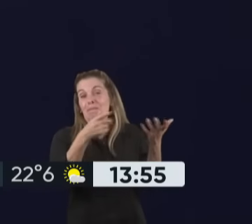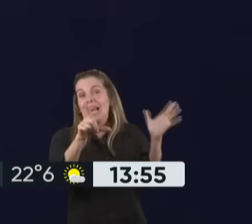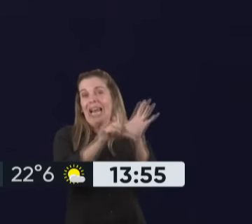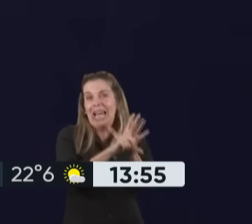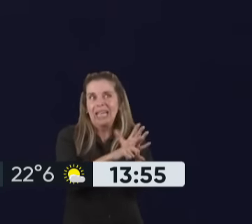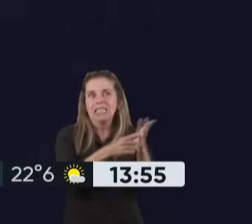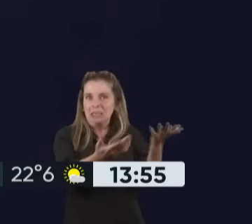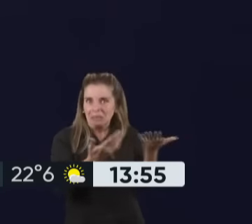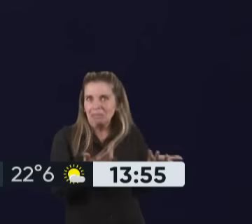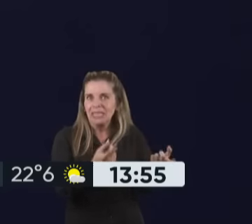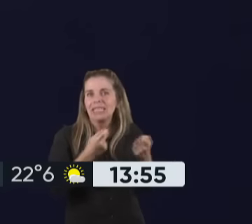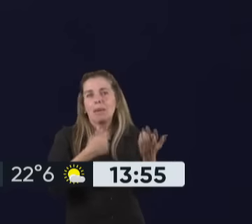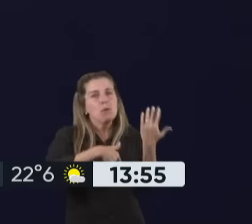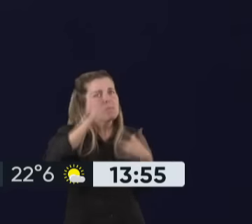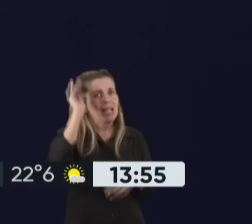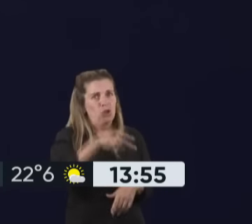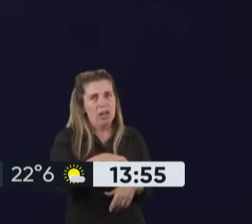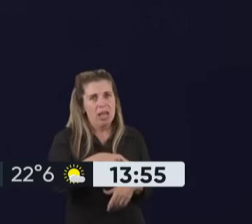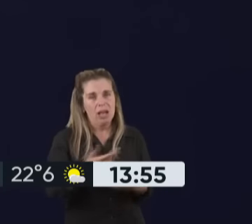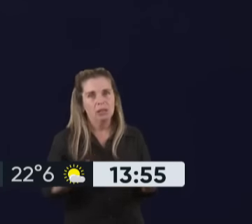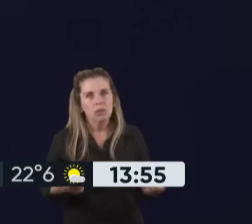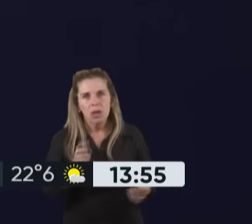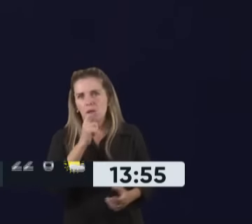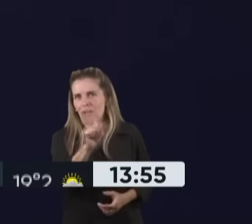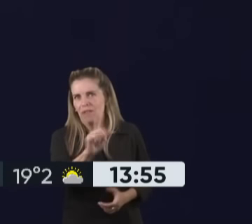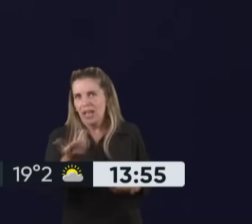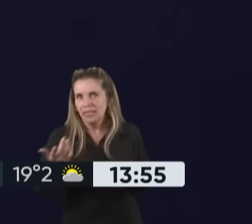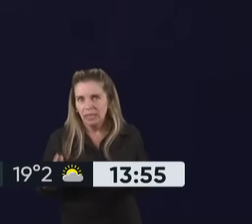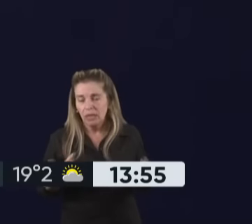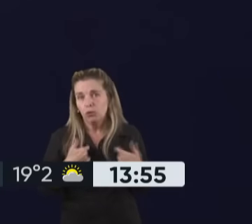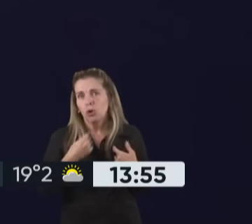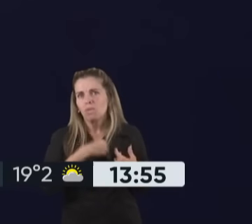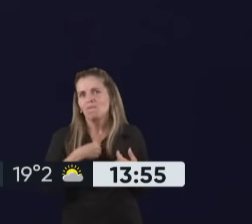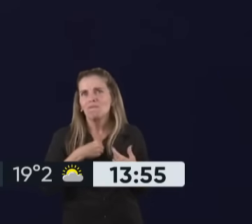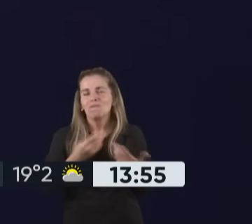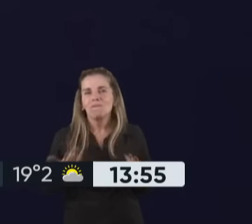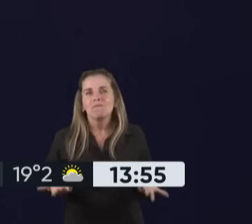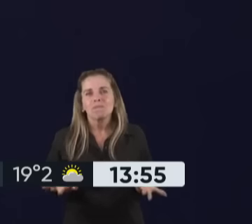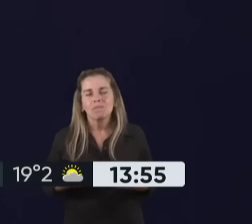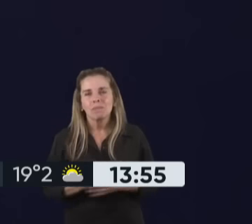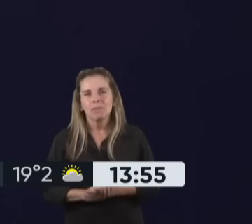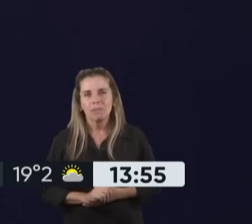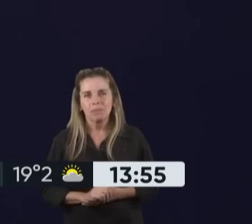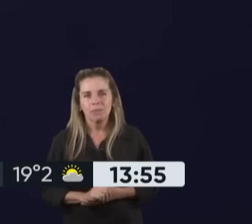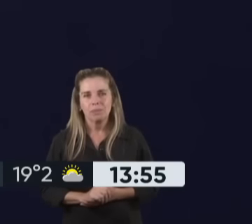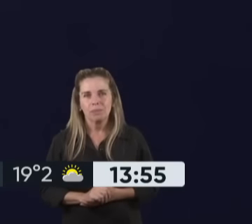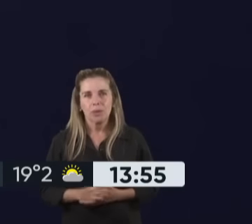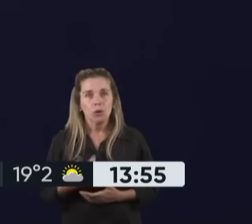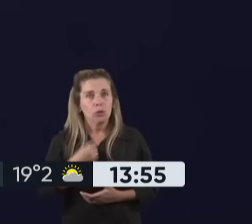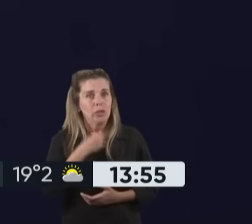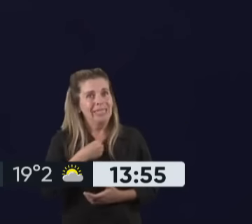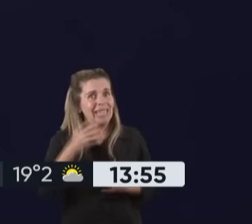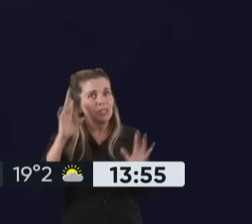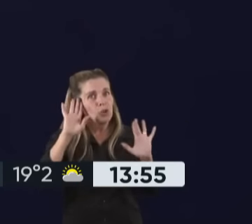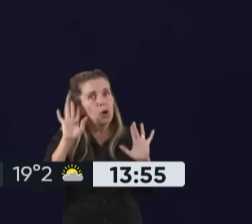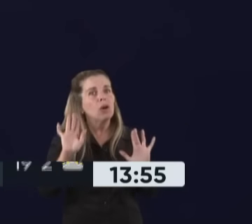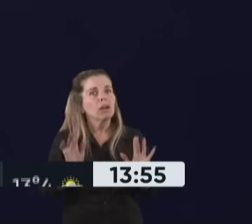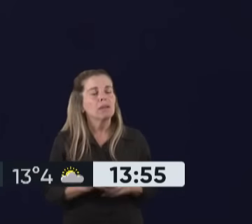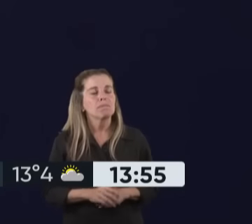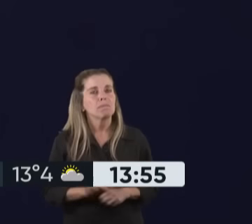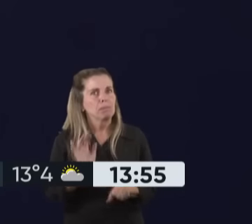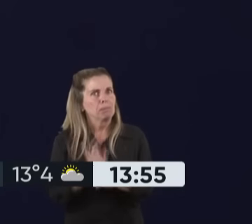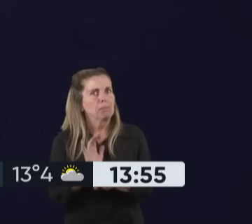importantes para los cambios en la Argentina. Así que yo lo que siento es que Voy a dar